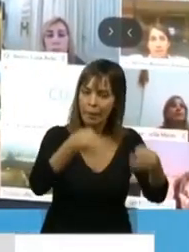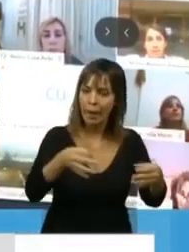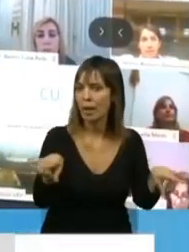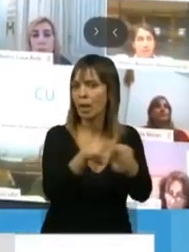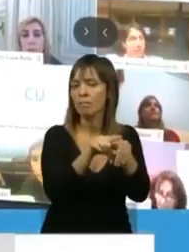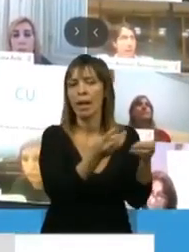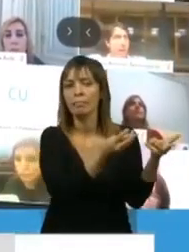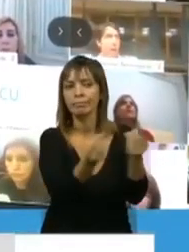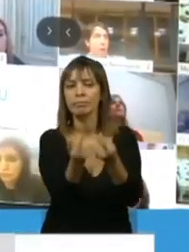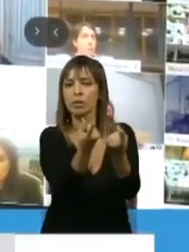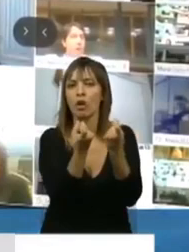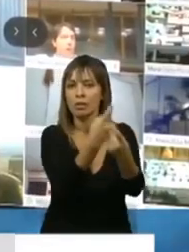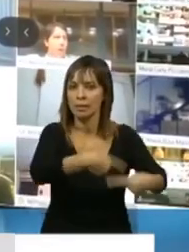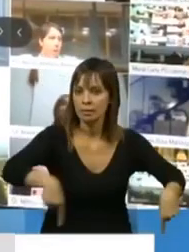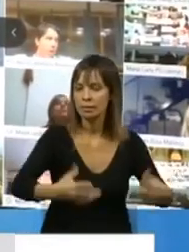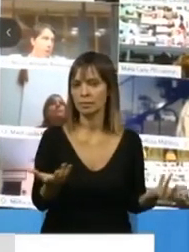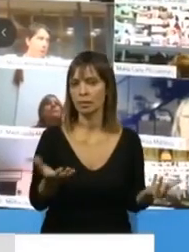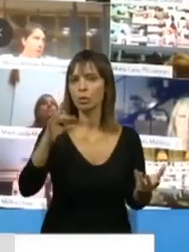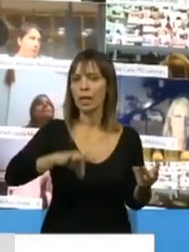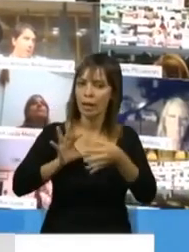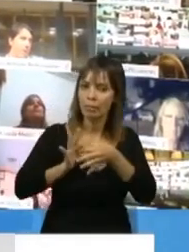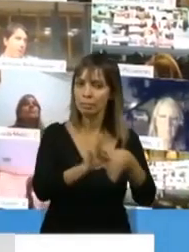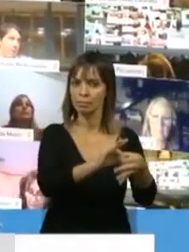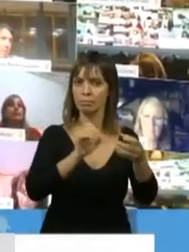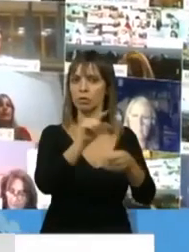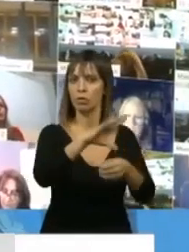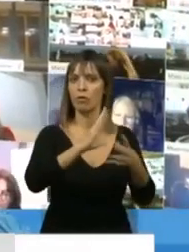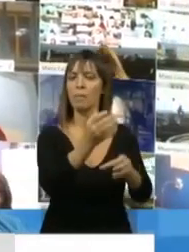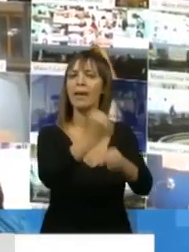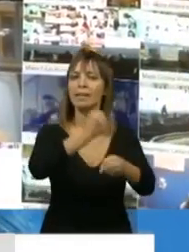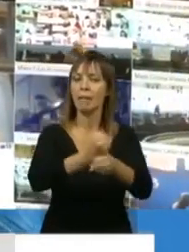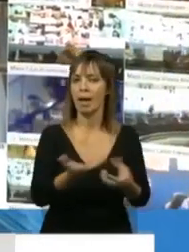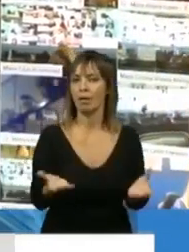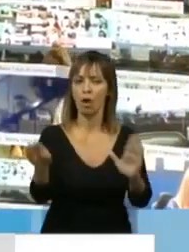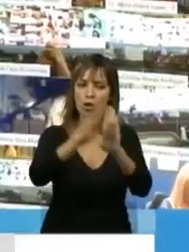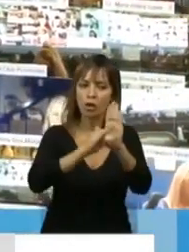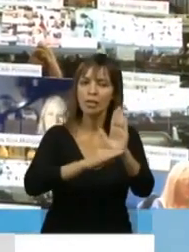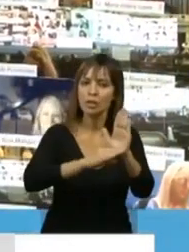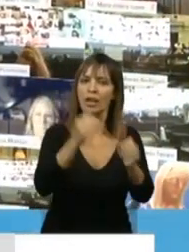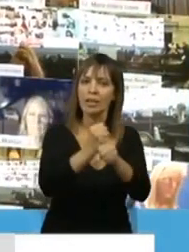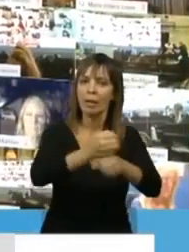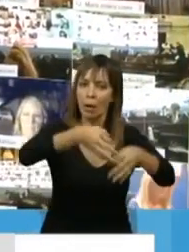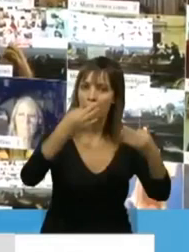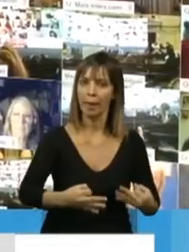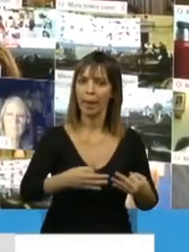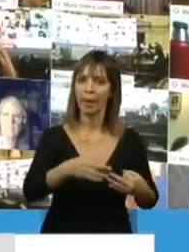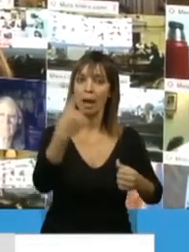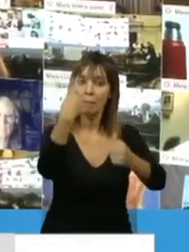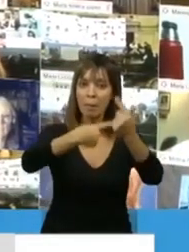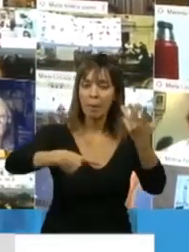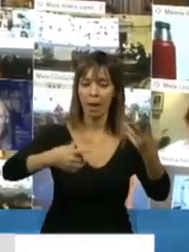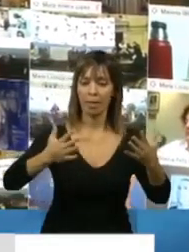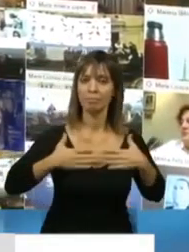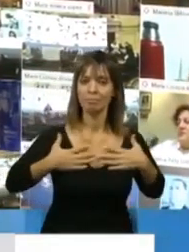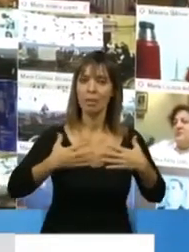familiar, un salario que corresponda a esas trabajadoras y trabajadores y condiciones de trabajo y elementos de protección personal.